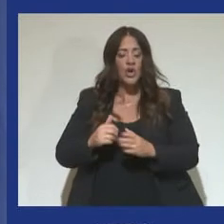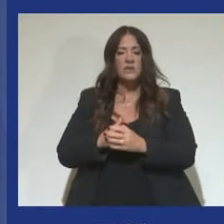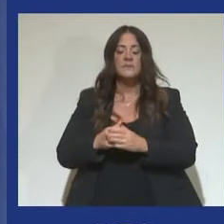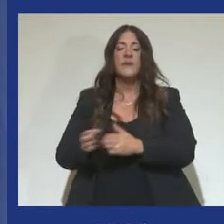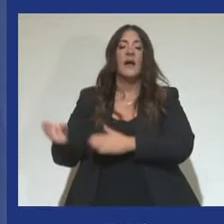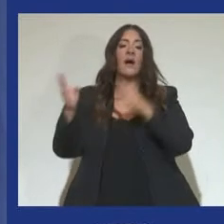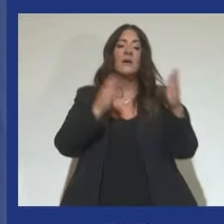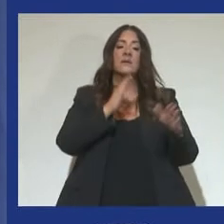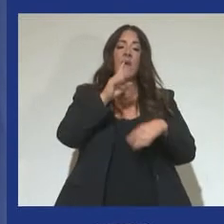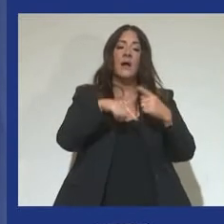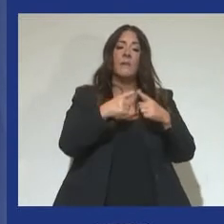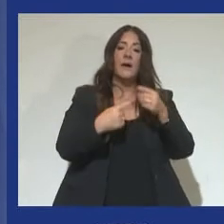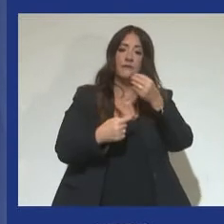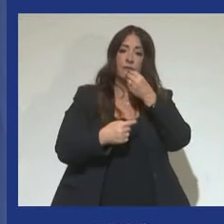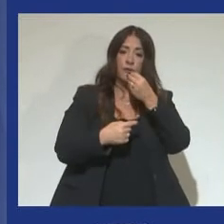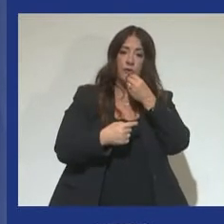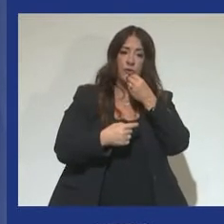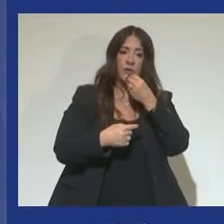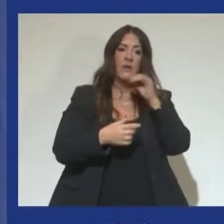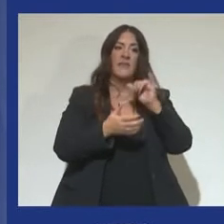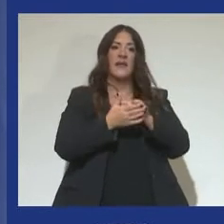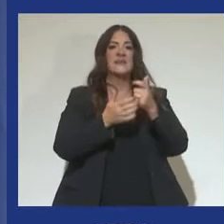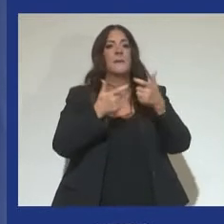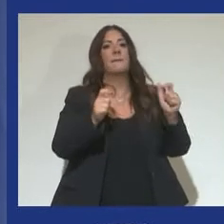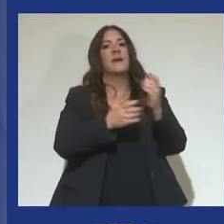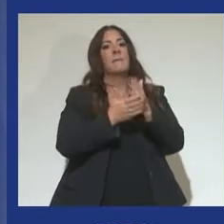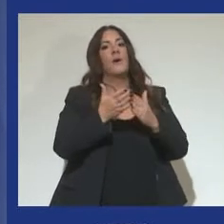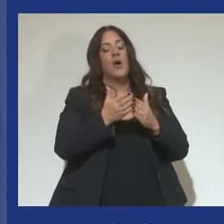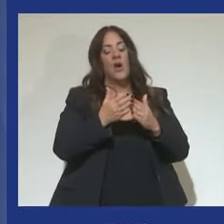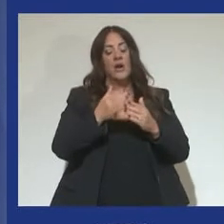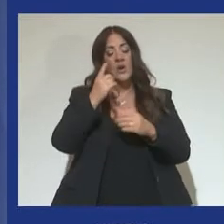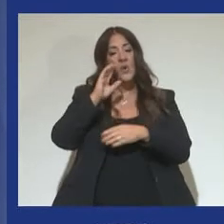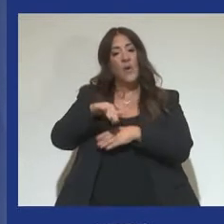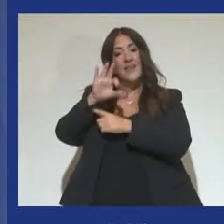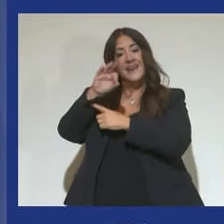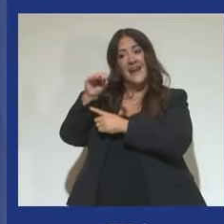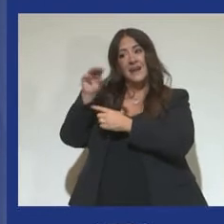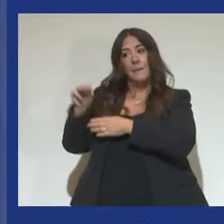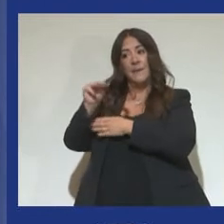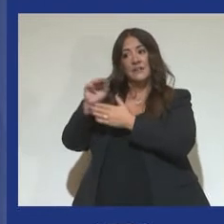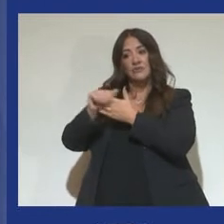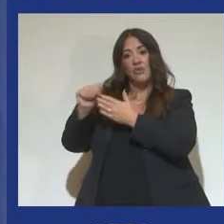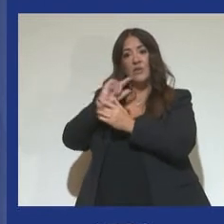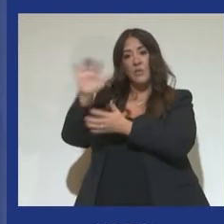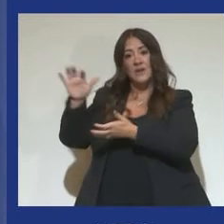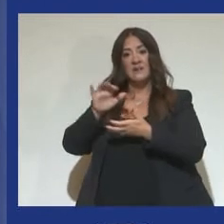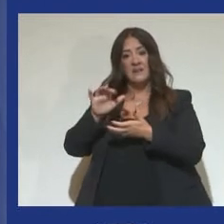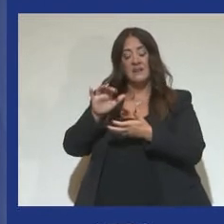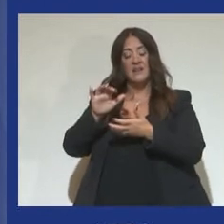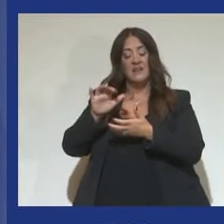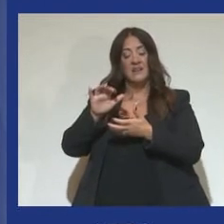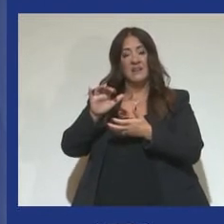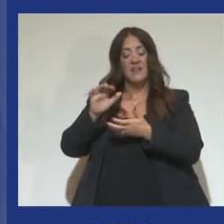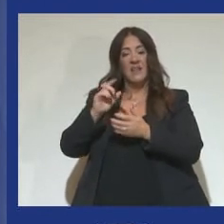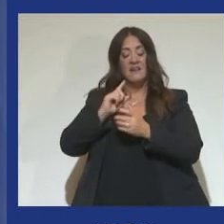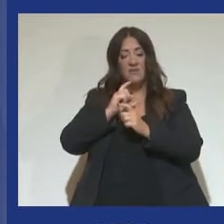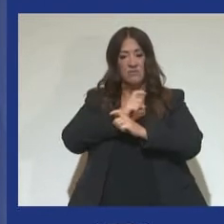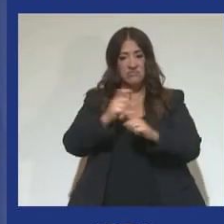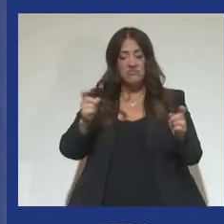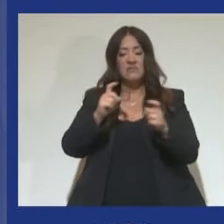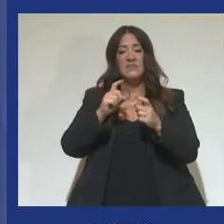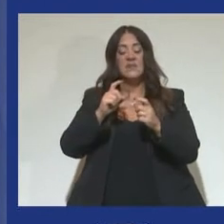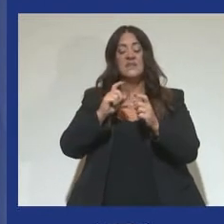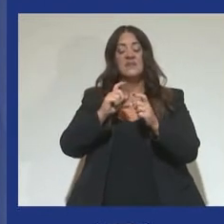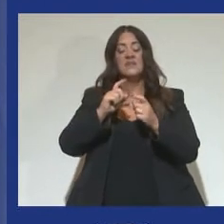en el pasado incluyendo la parte de la comida donde gran parte de eso en los últimos 90 millones de dólares que hemos puesto en el presupuesto en